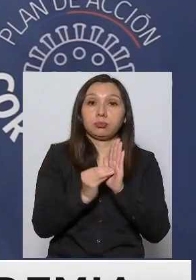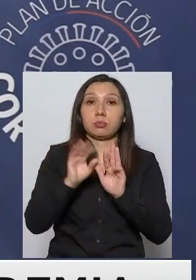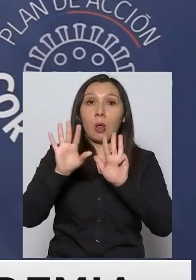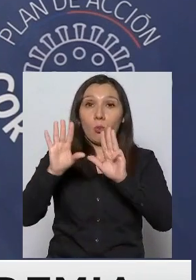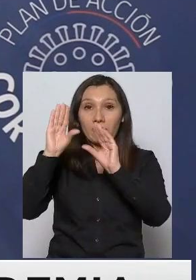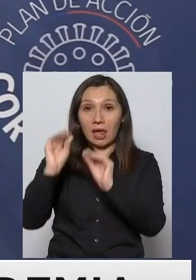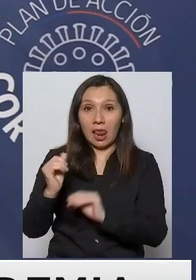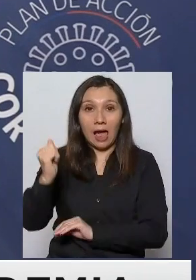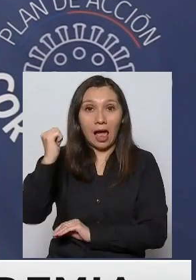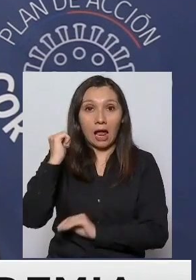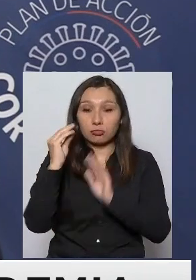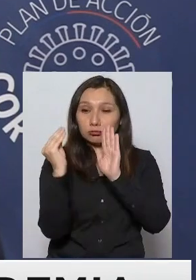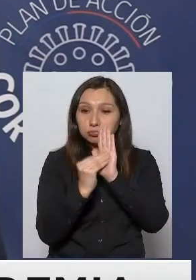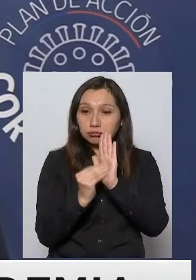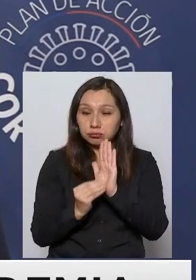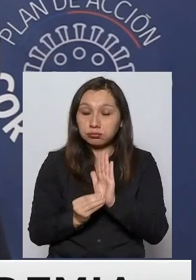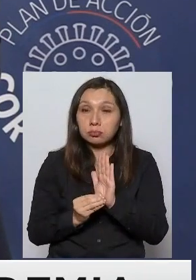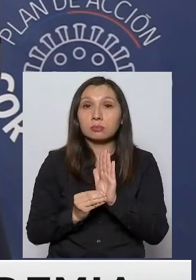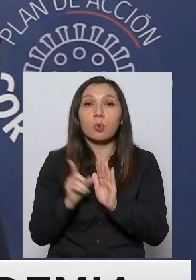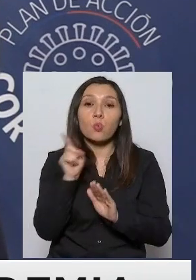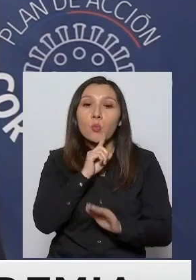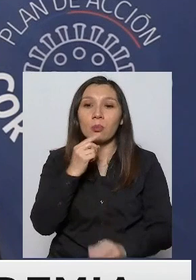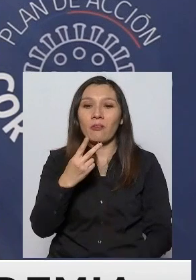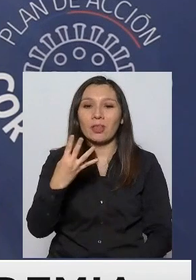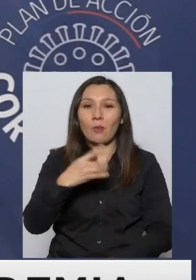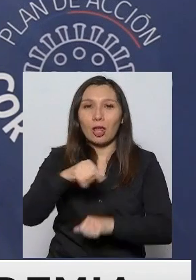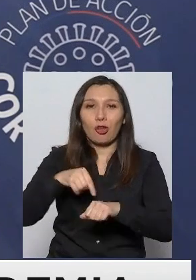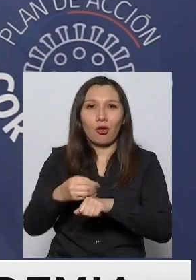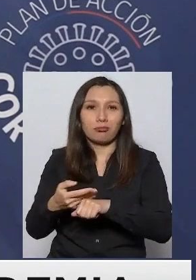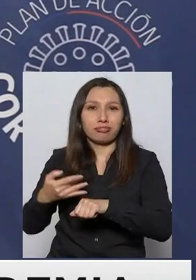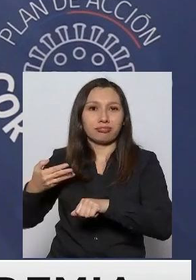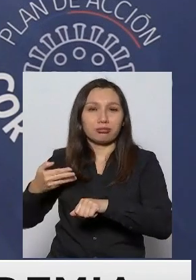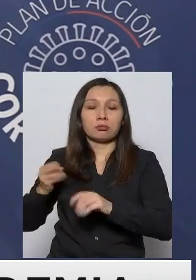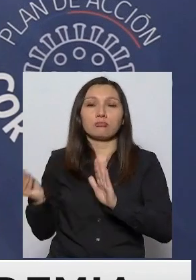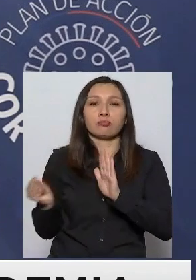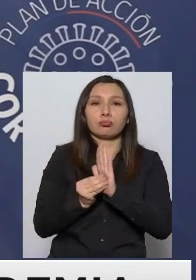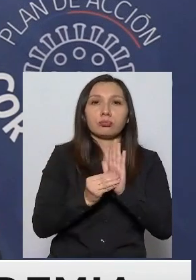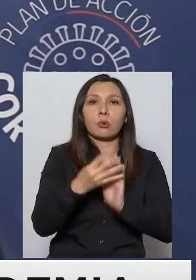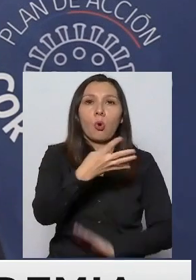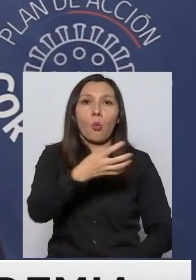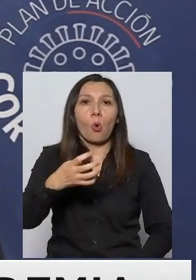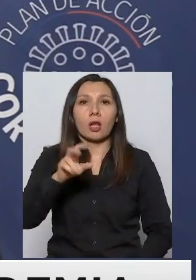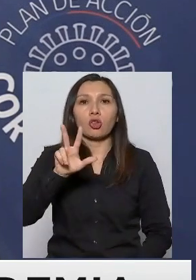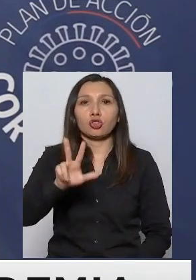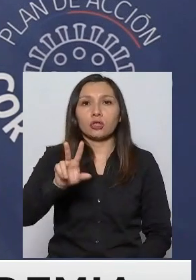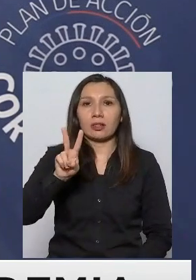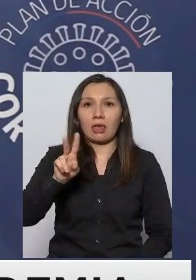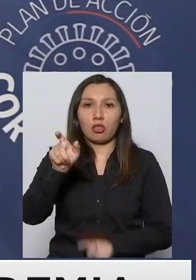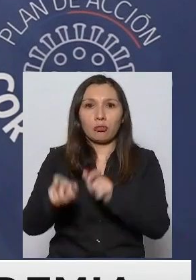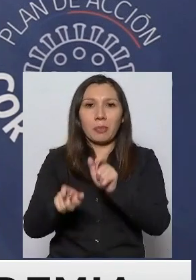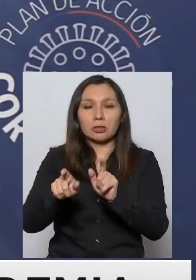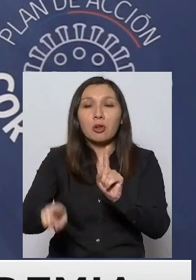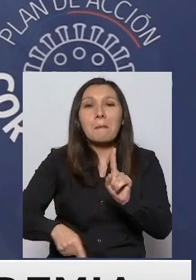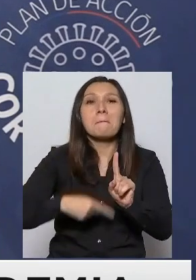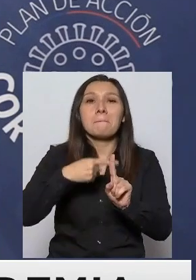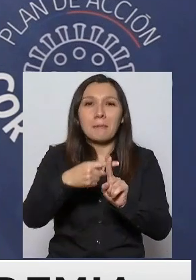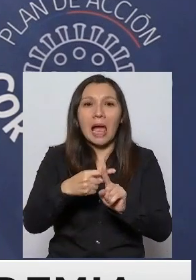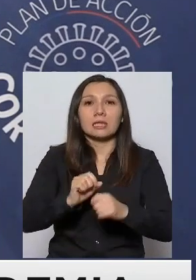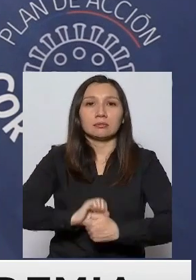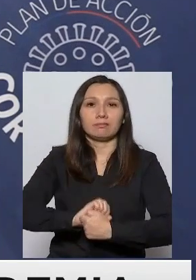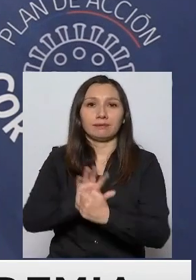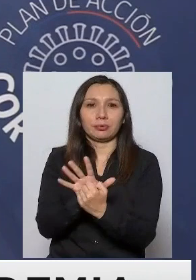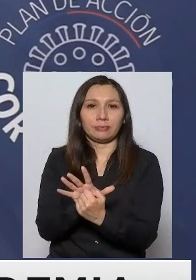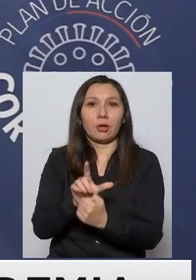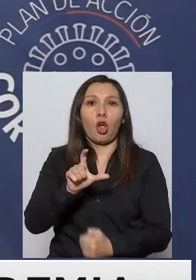del día de ayer de las últimas 24 horas se registraron 482 casos nuevos de kobe